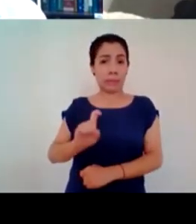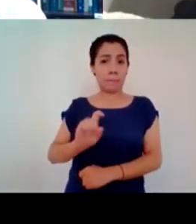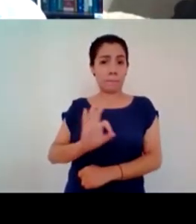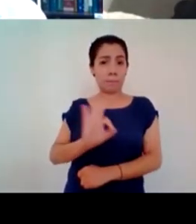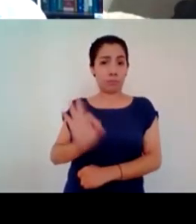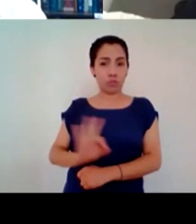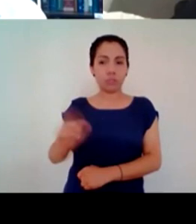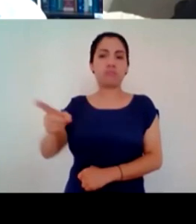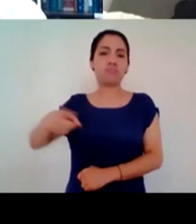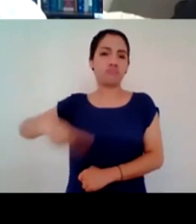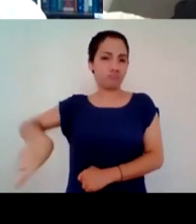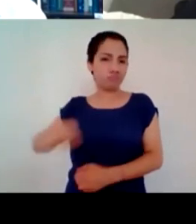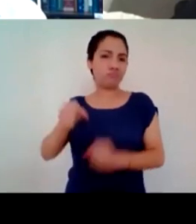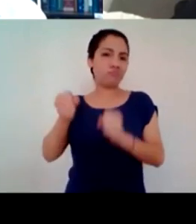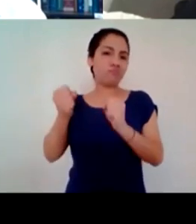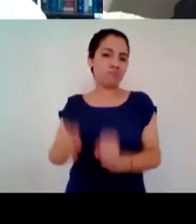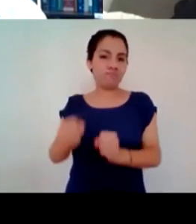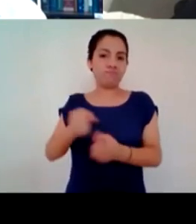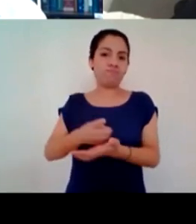consumo